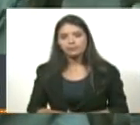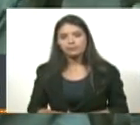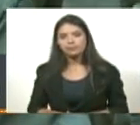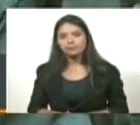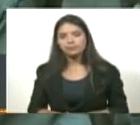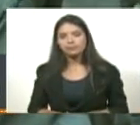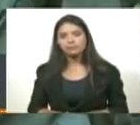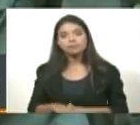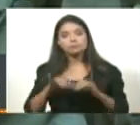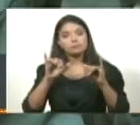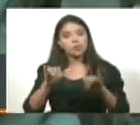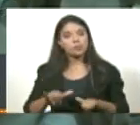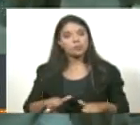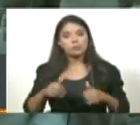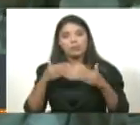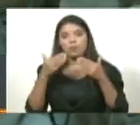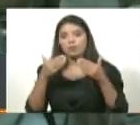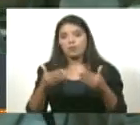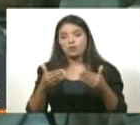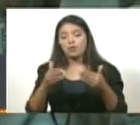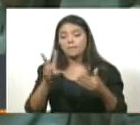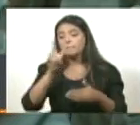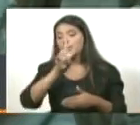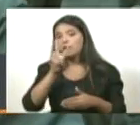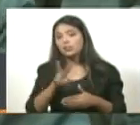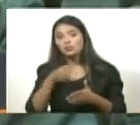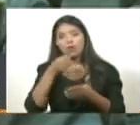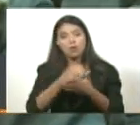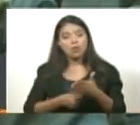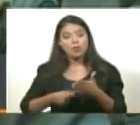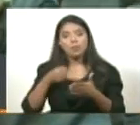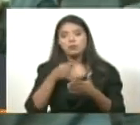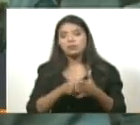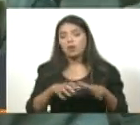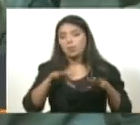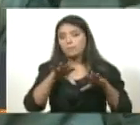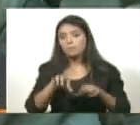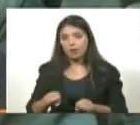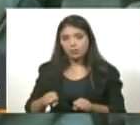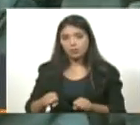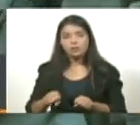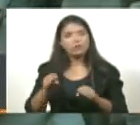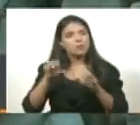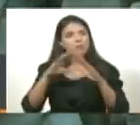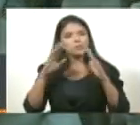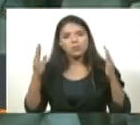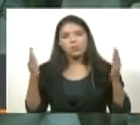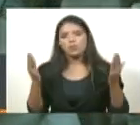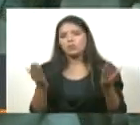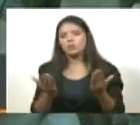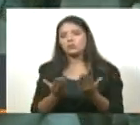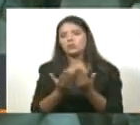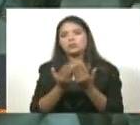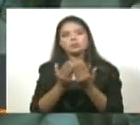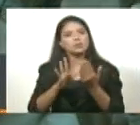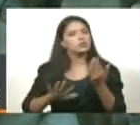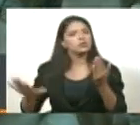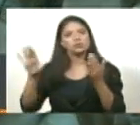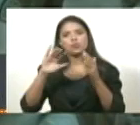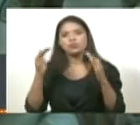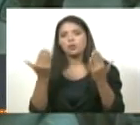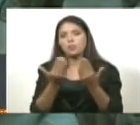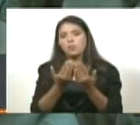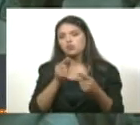lo mismo es para Venezuela combatir a un imperio que al mundo entero si todo el mundo